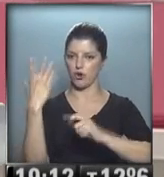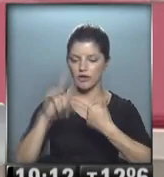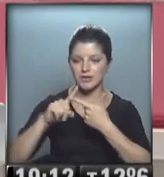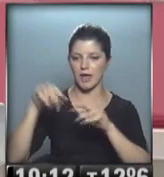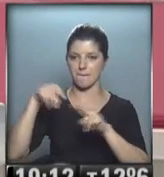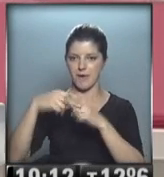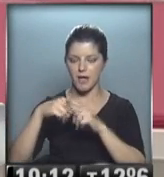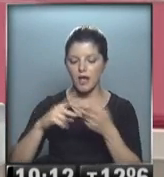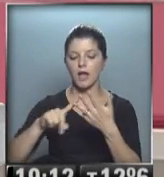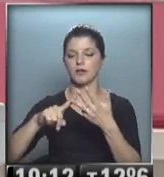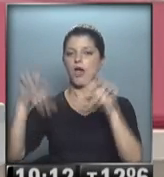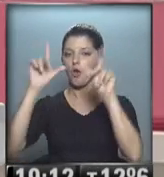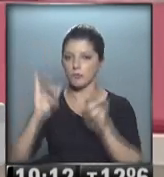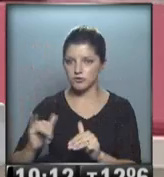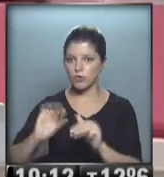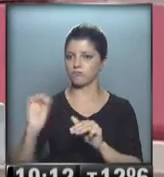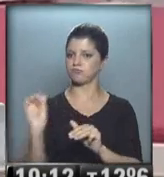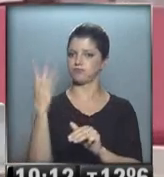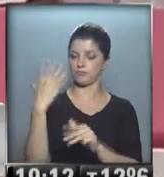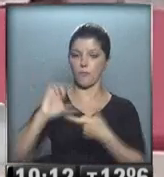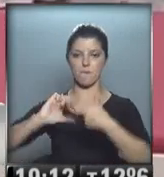mecánica, su computarización,